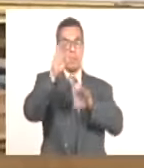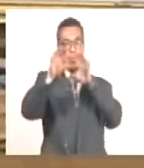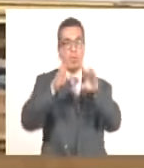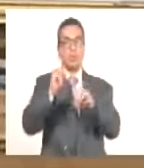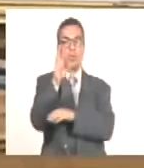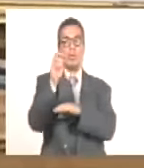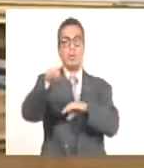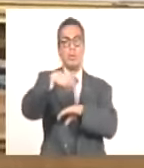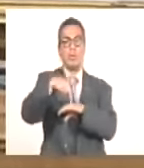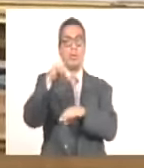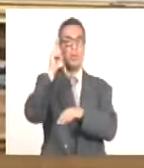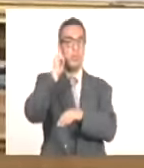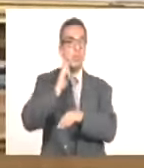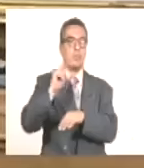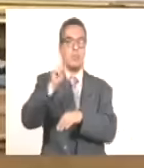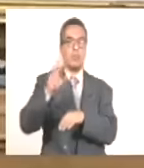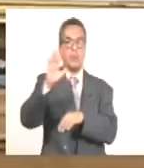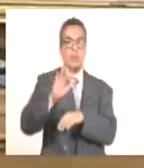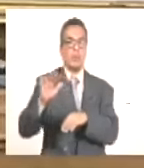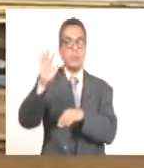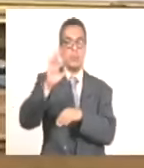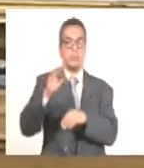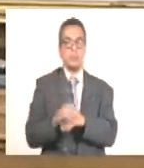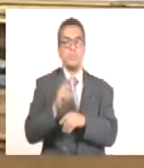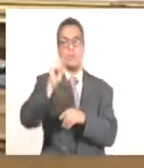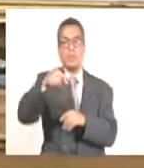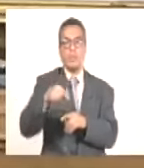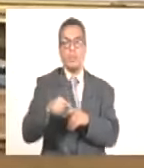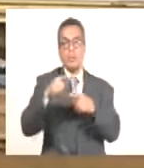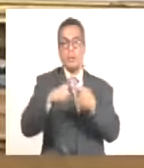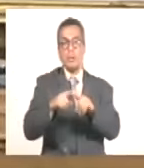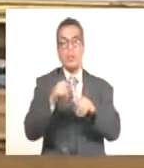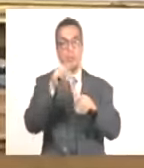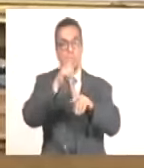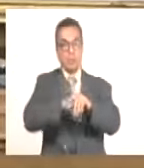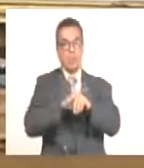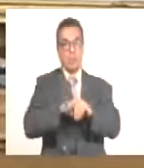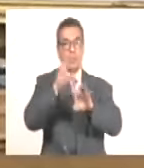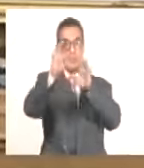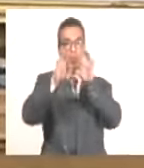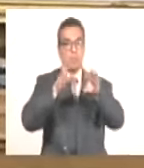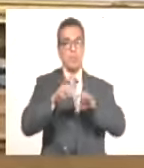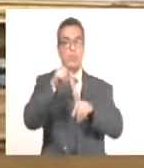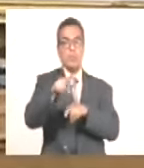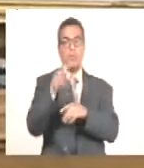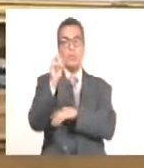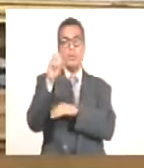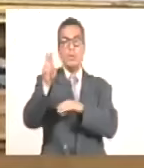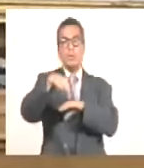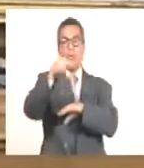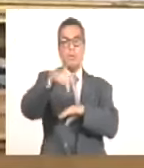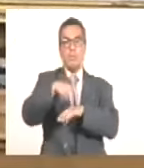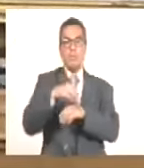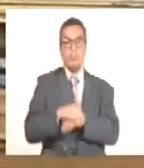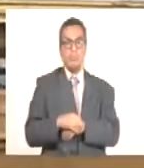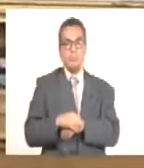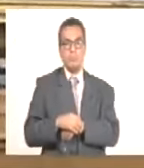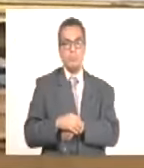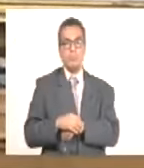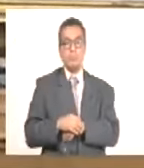Asamblea Nacional de la República Bolivariana de Venezuela, que además es quien lleva los asuntos exteriores de esta Asamblea Nacional